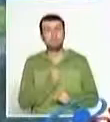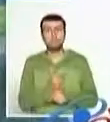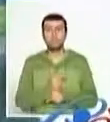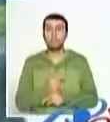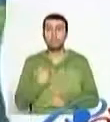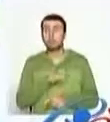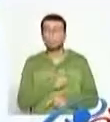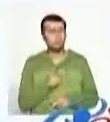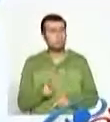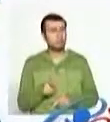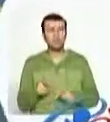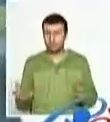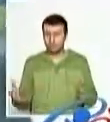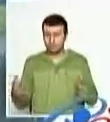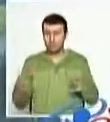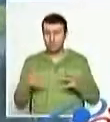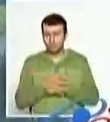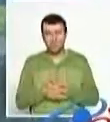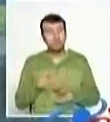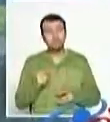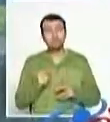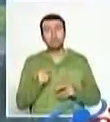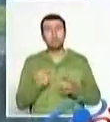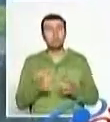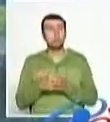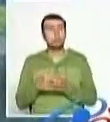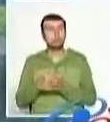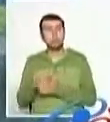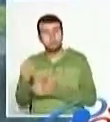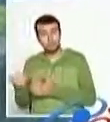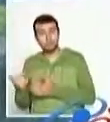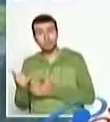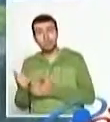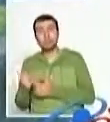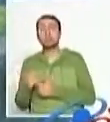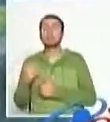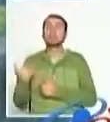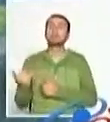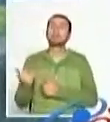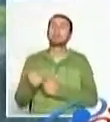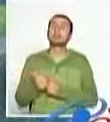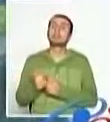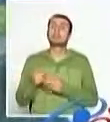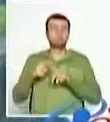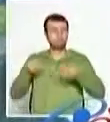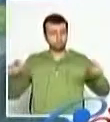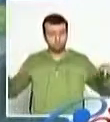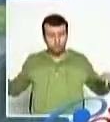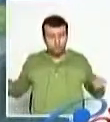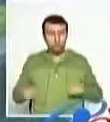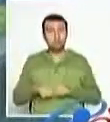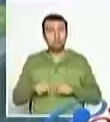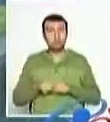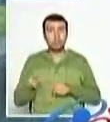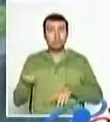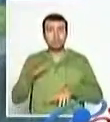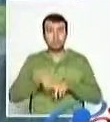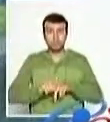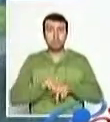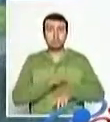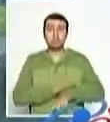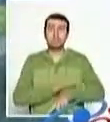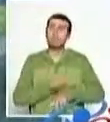e interdisciplinario en nuestro centro de biomedicinas integrativas, doctor Rojas, de que